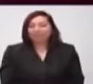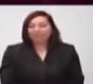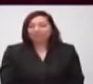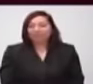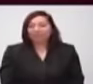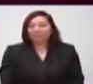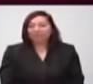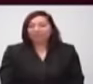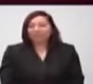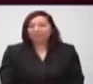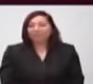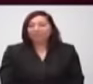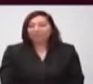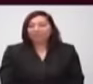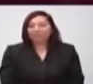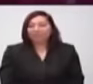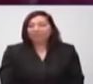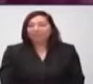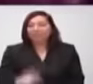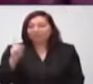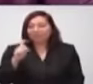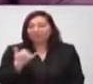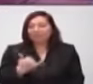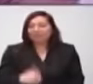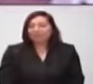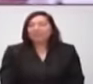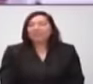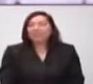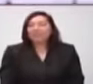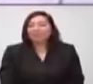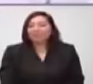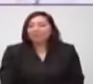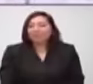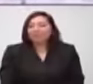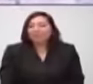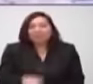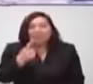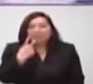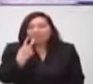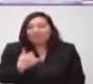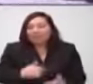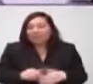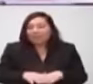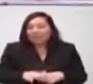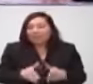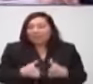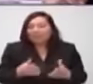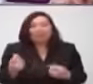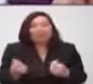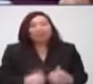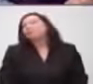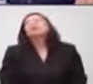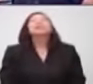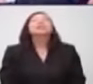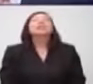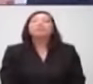Gracias. Lo grave aquí, señora Glade, y primero, no nos llama la atención que no le sorprenda que las gestiones sean ágiles y